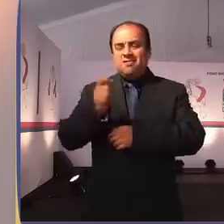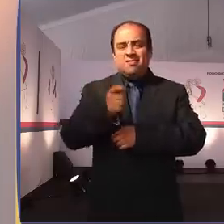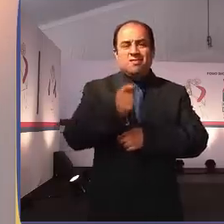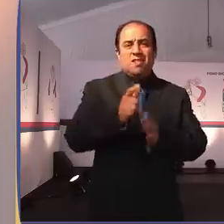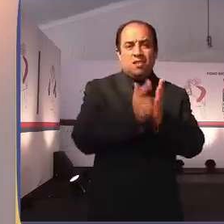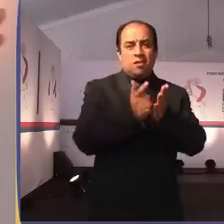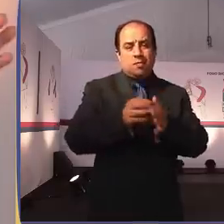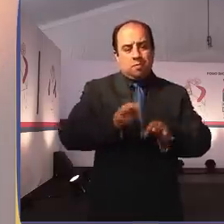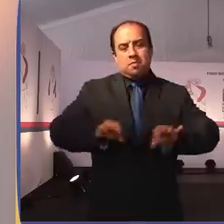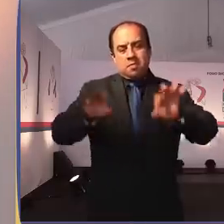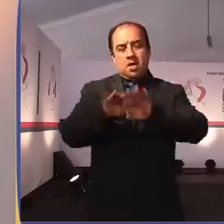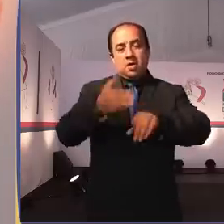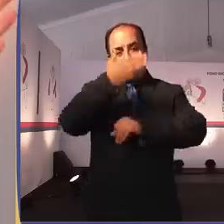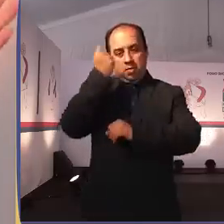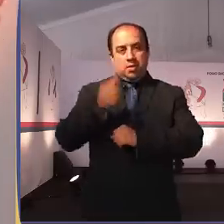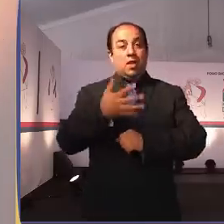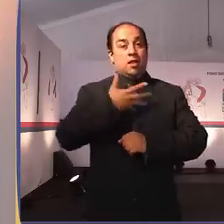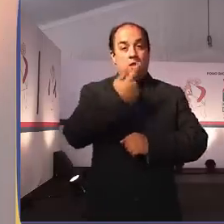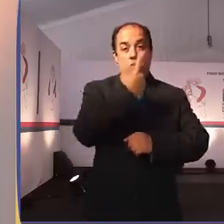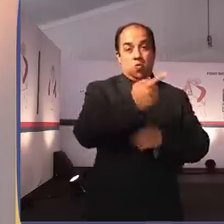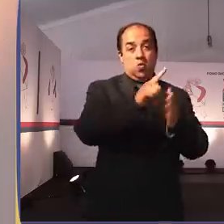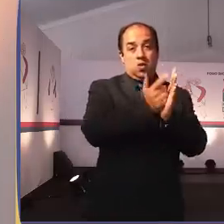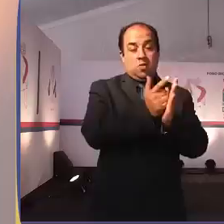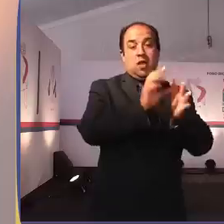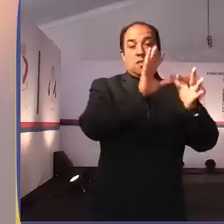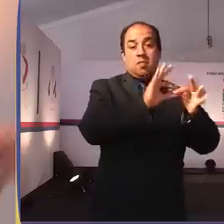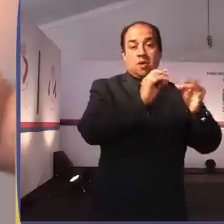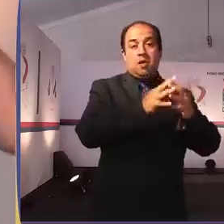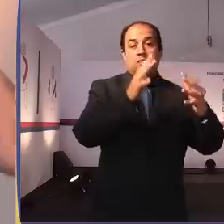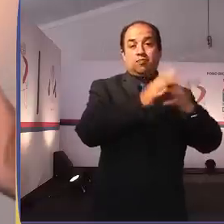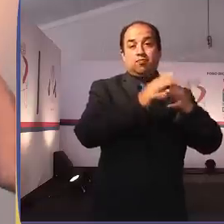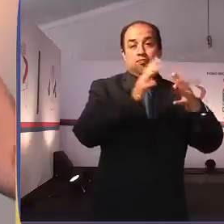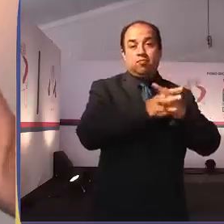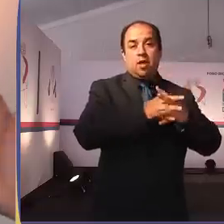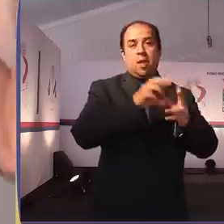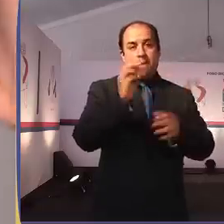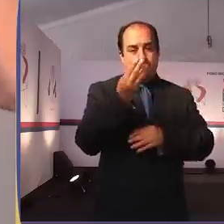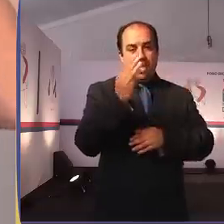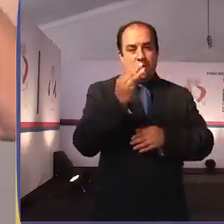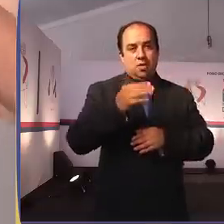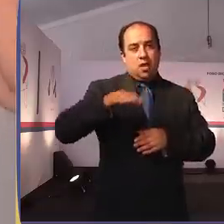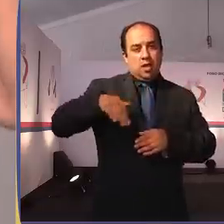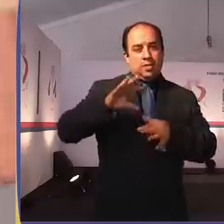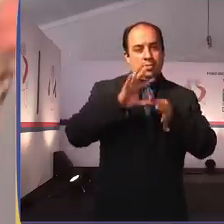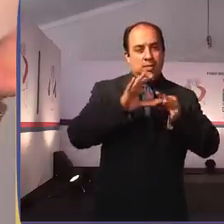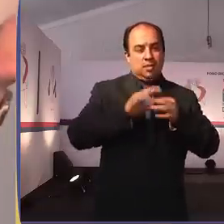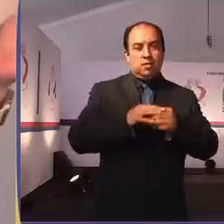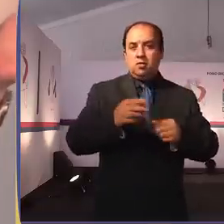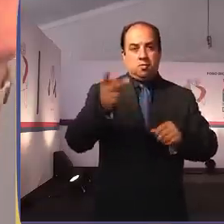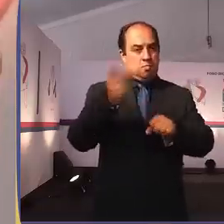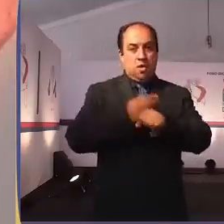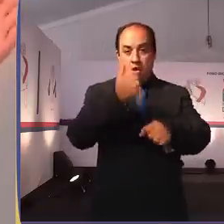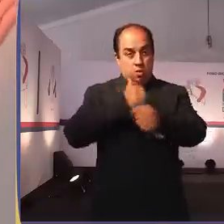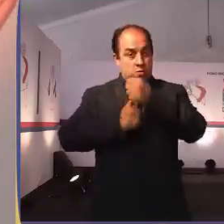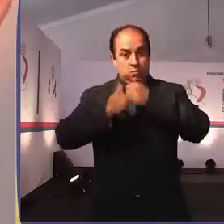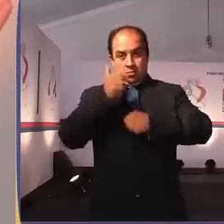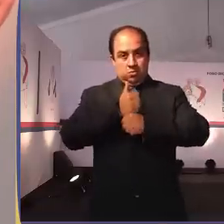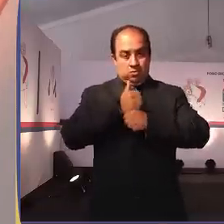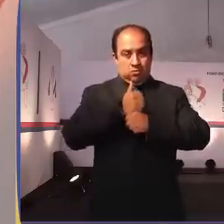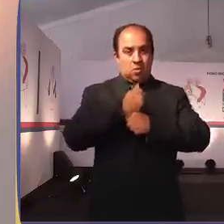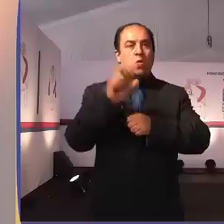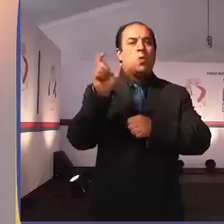saber. Pero bueno, ya nos dijo que hay uno que narra la Batalla de Mayo, que me acaba de decir que no pasó el año pasado,